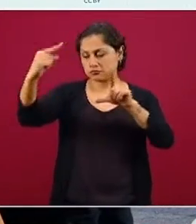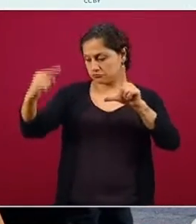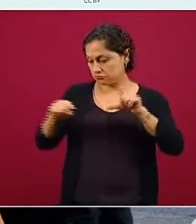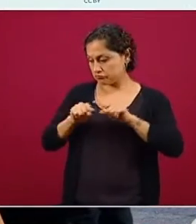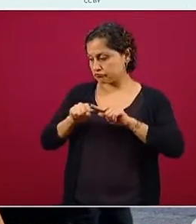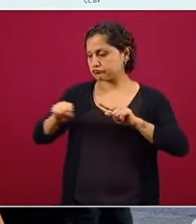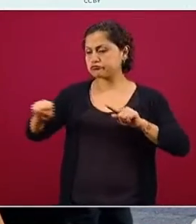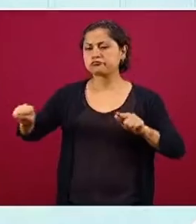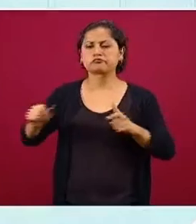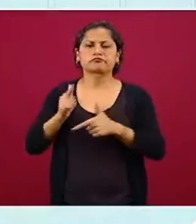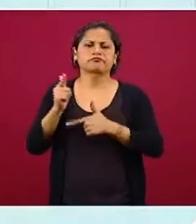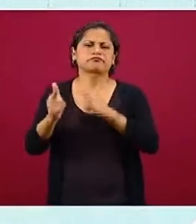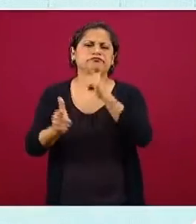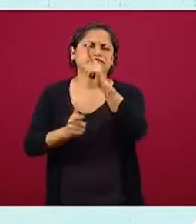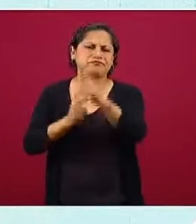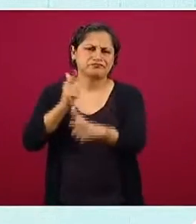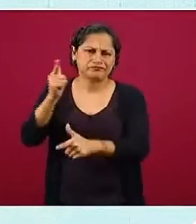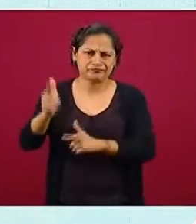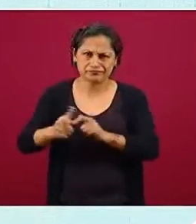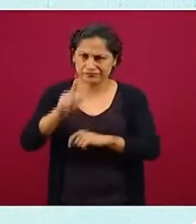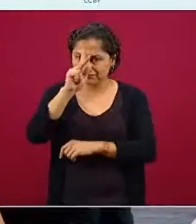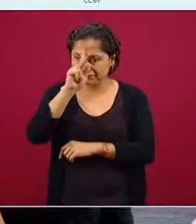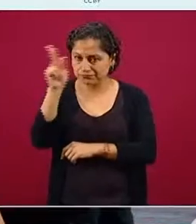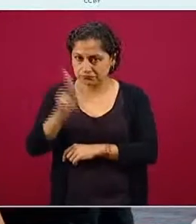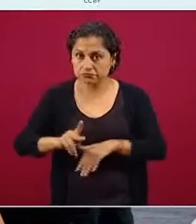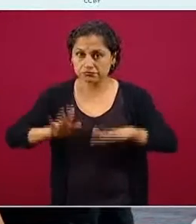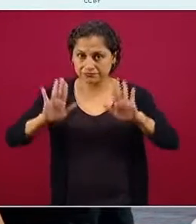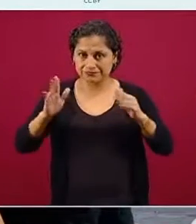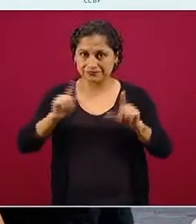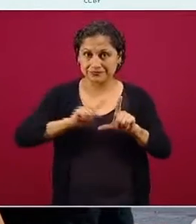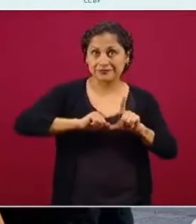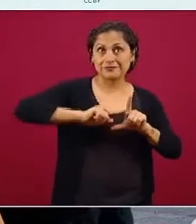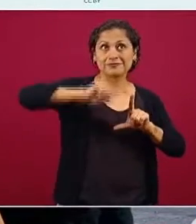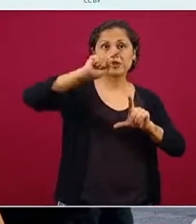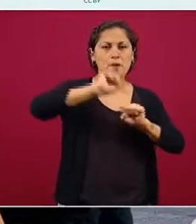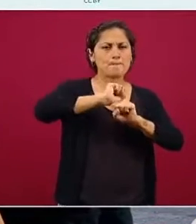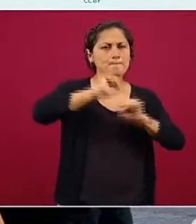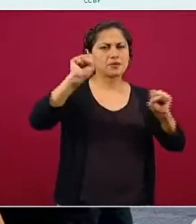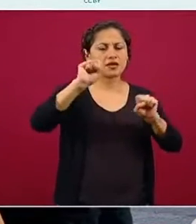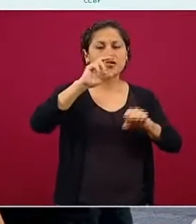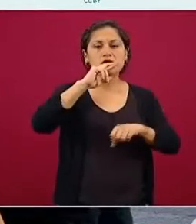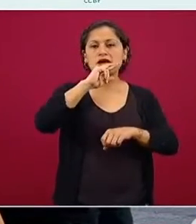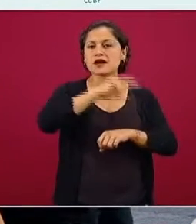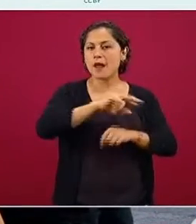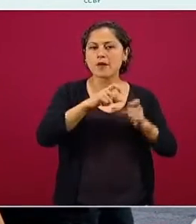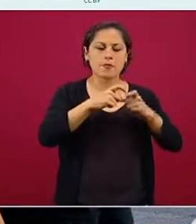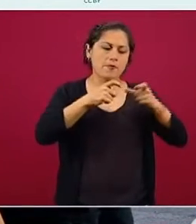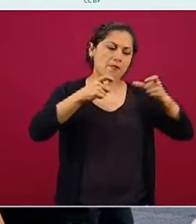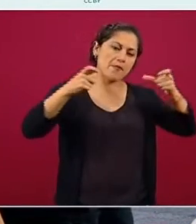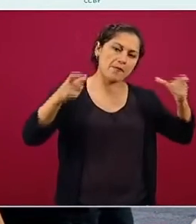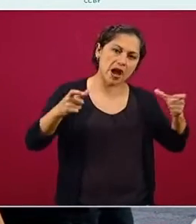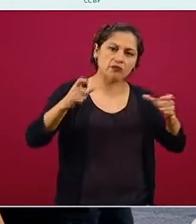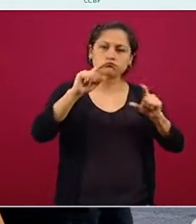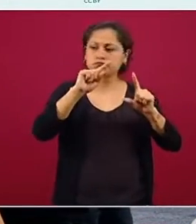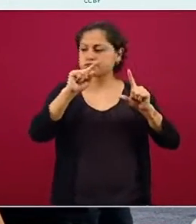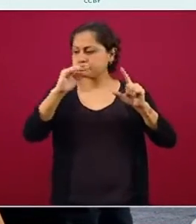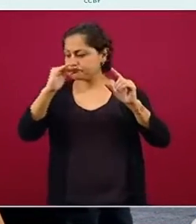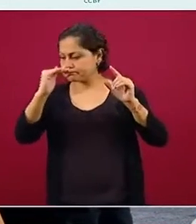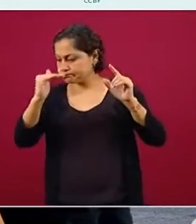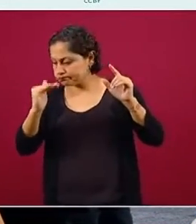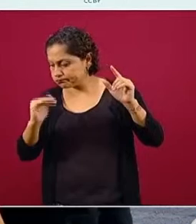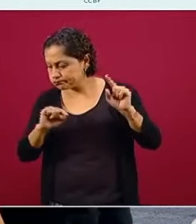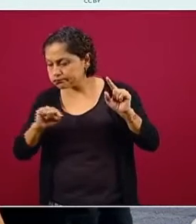acá, donde se duplican cada 20 días. Entonces la epidemia se muestra cada vez más lenta en la medida en